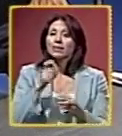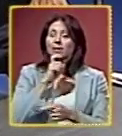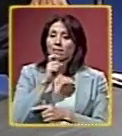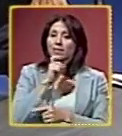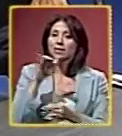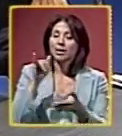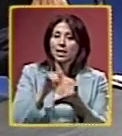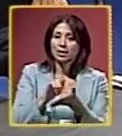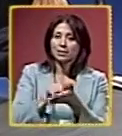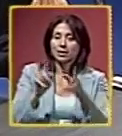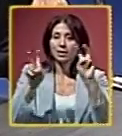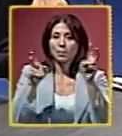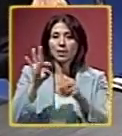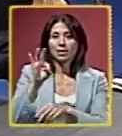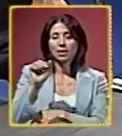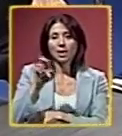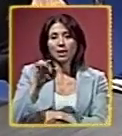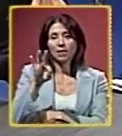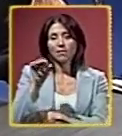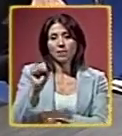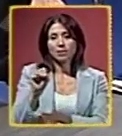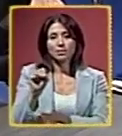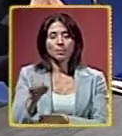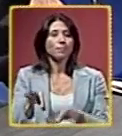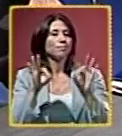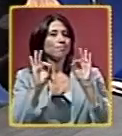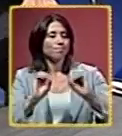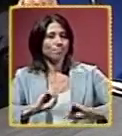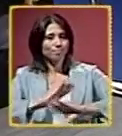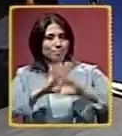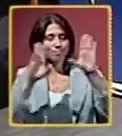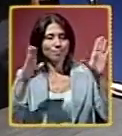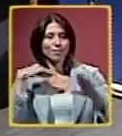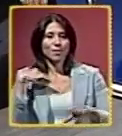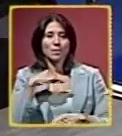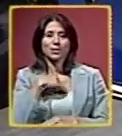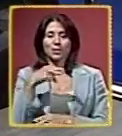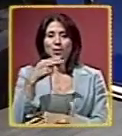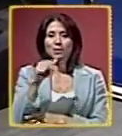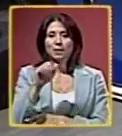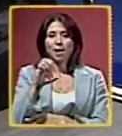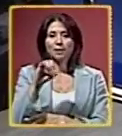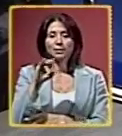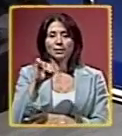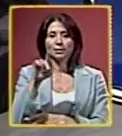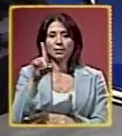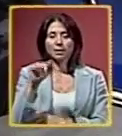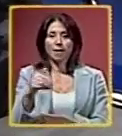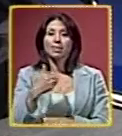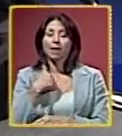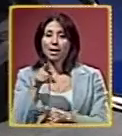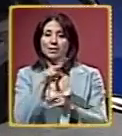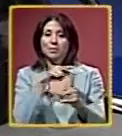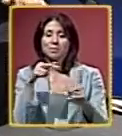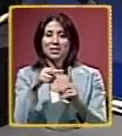al gobierno central. Está muy bien que un exministro de Hacienda tenga esa perspectiva, pero... no la tenía